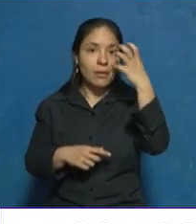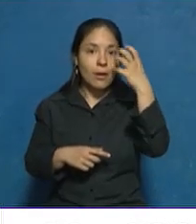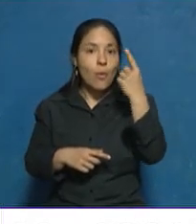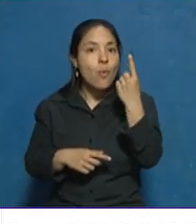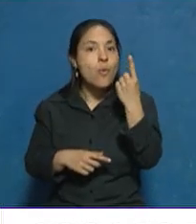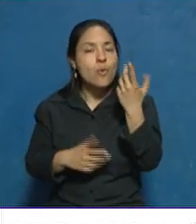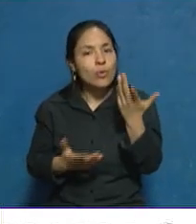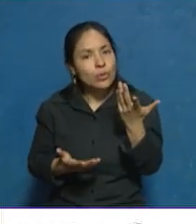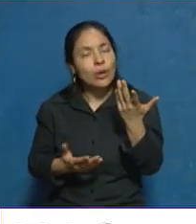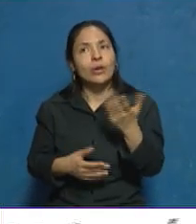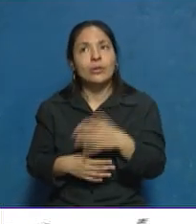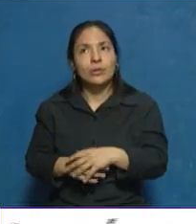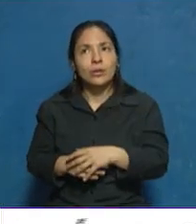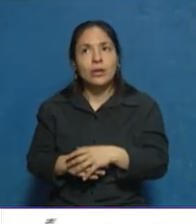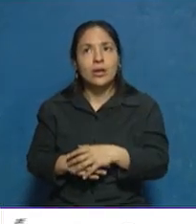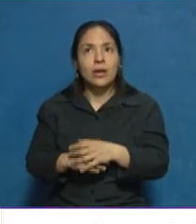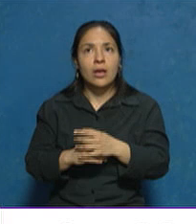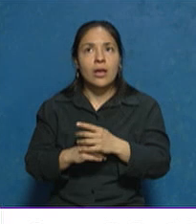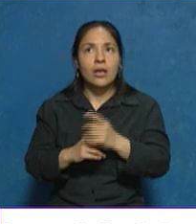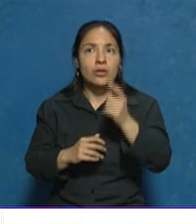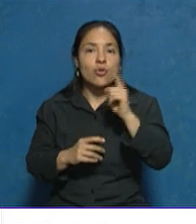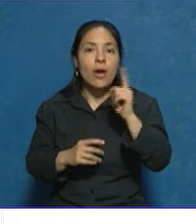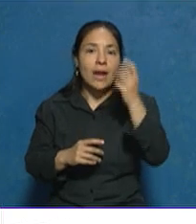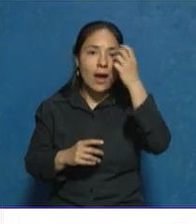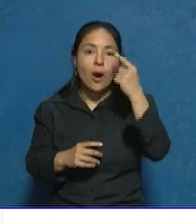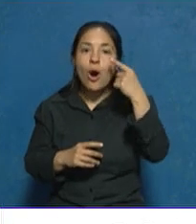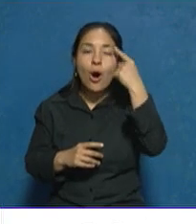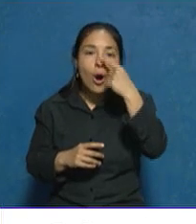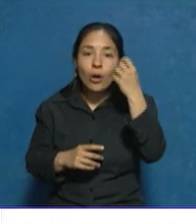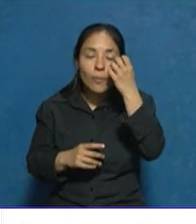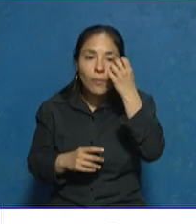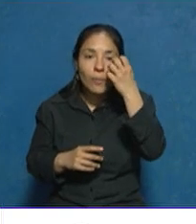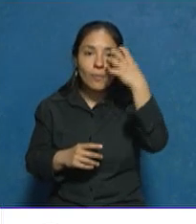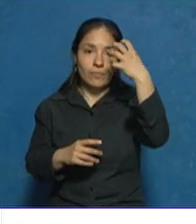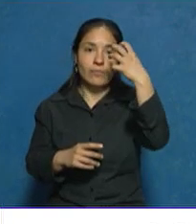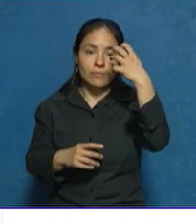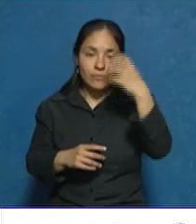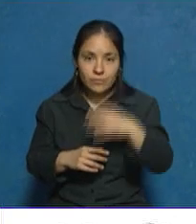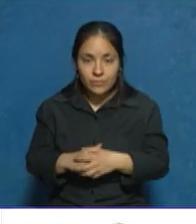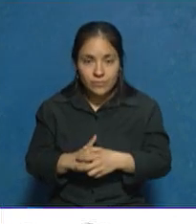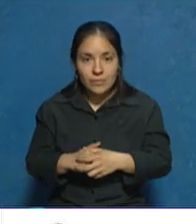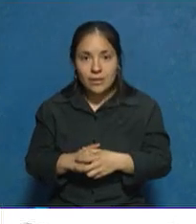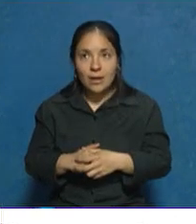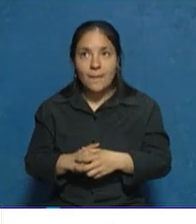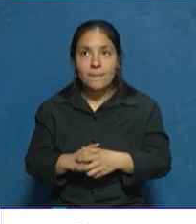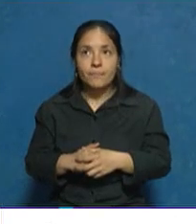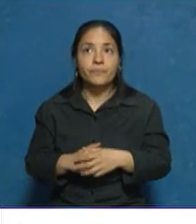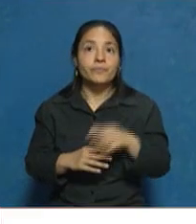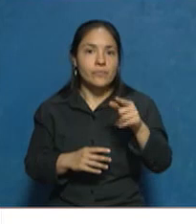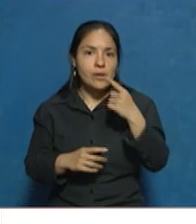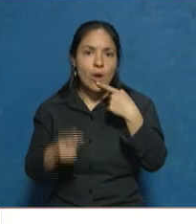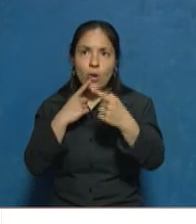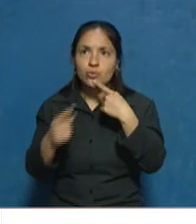un exoltasmo, no era una hinchazón de párpado, sino que el ojito se estaba como sobresaliendo. Así que consultamos